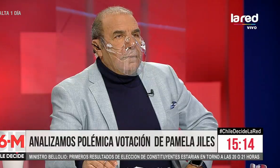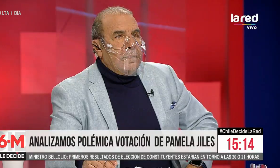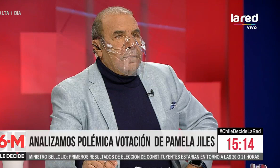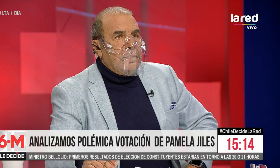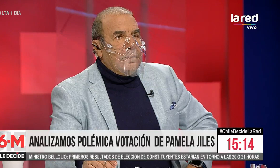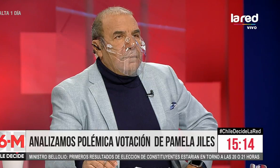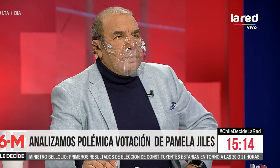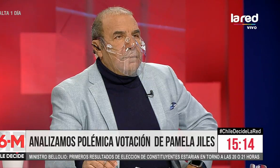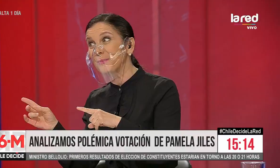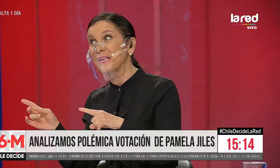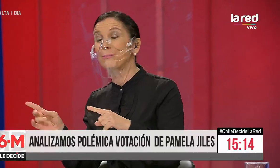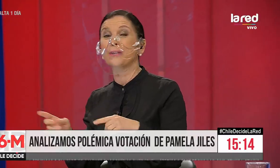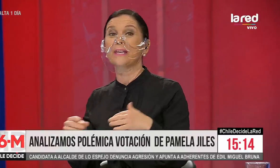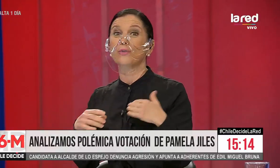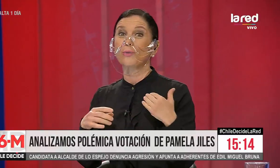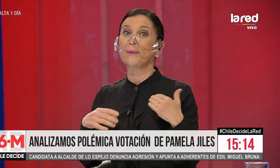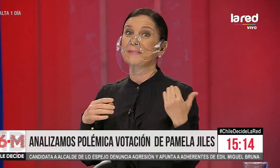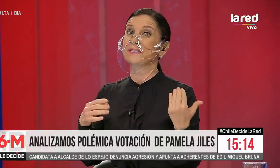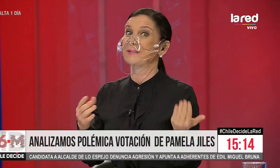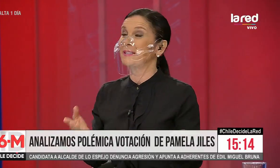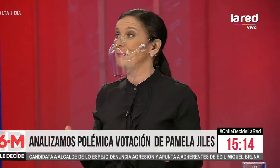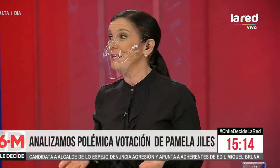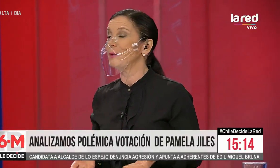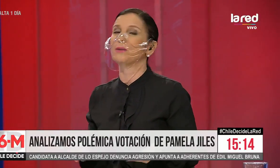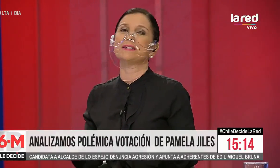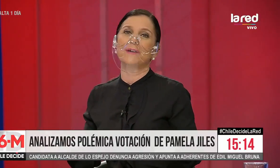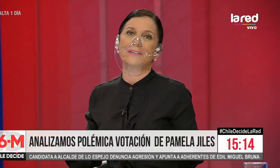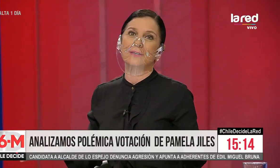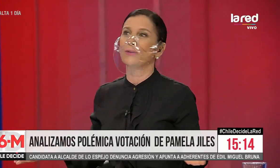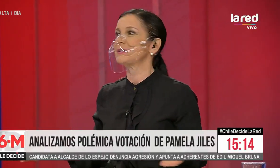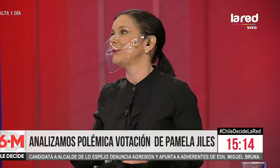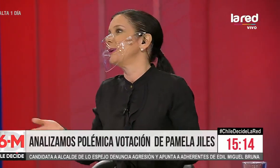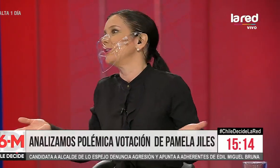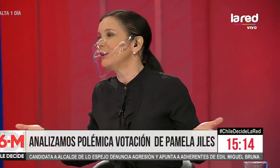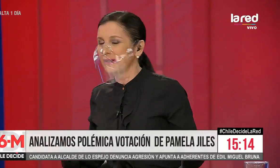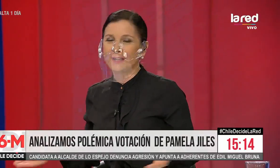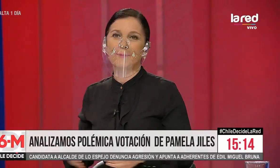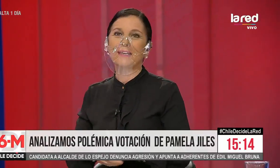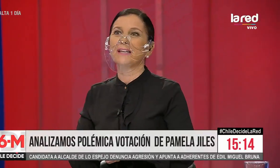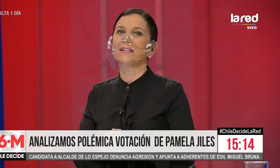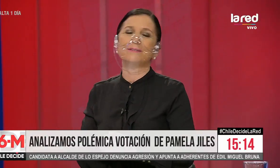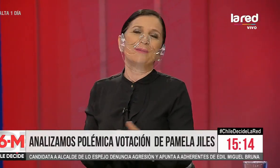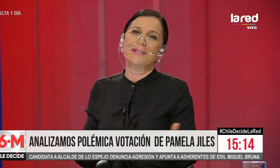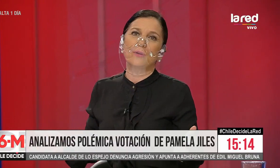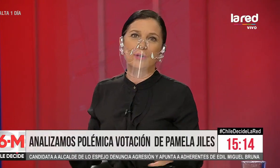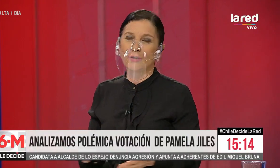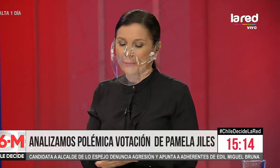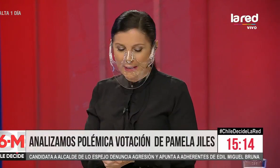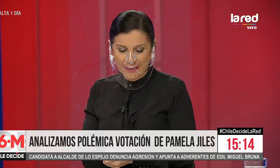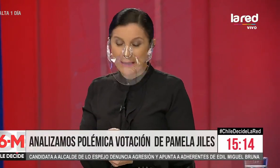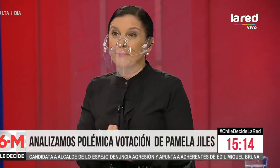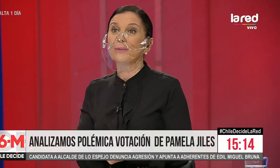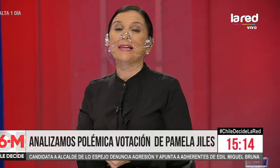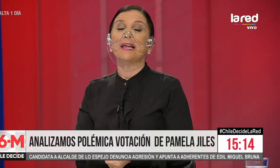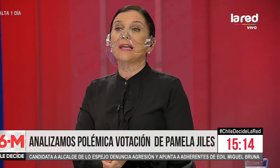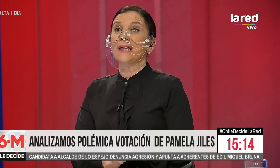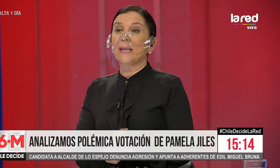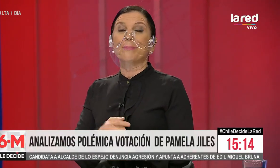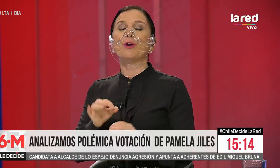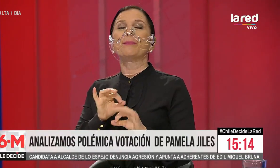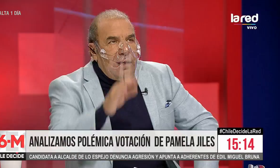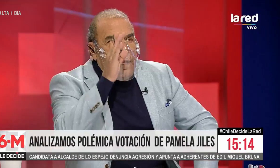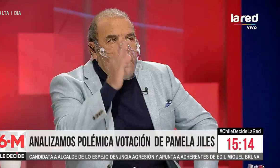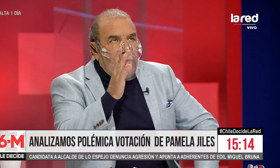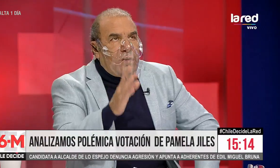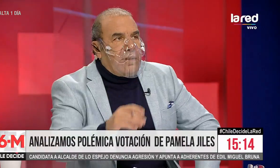en alusión al presidente Sebastián Piñera, porque ella no nombra al presidente Piñera, porque sabe que si lo hace, bueno, imagínate, te metes en un lío brutal.